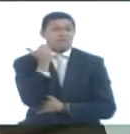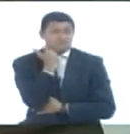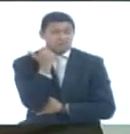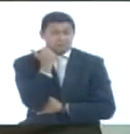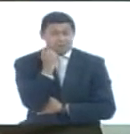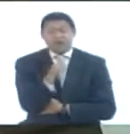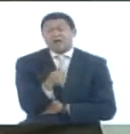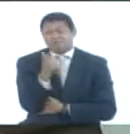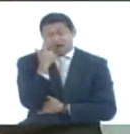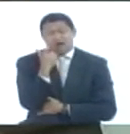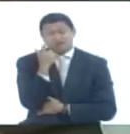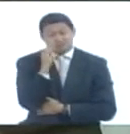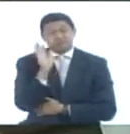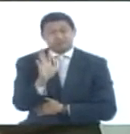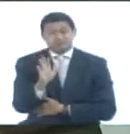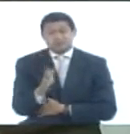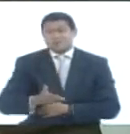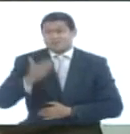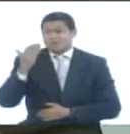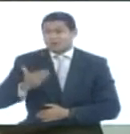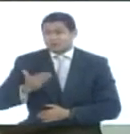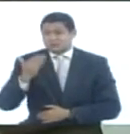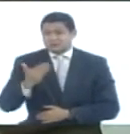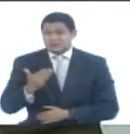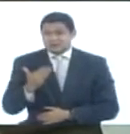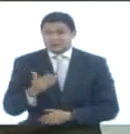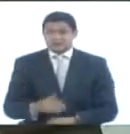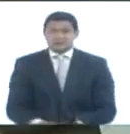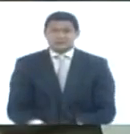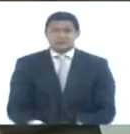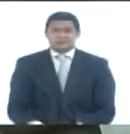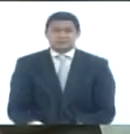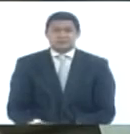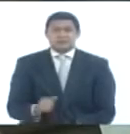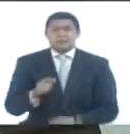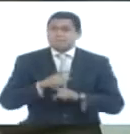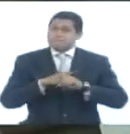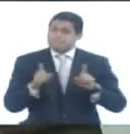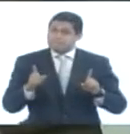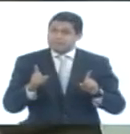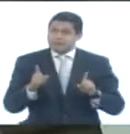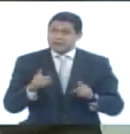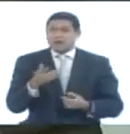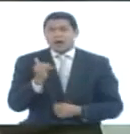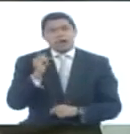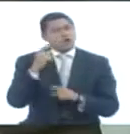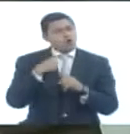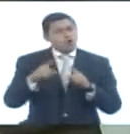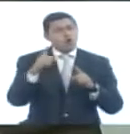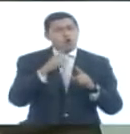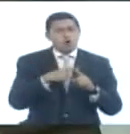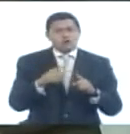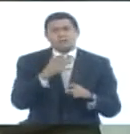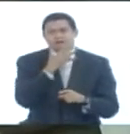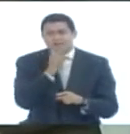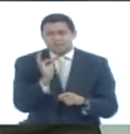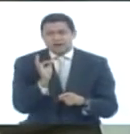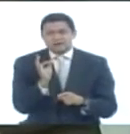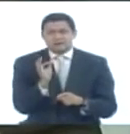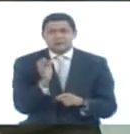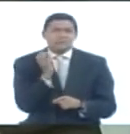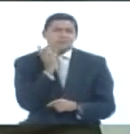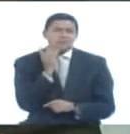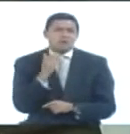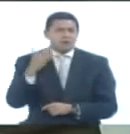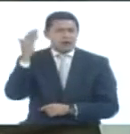más comunes y que tienen mayor importancia en lo que es la salud visual. Sin embargo, existen otras mucho más sencillas, como lo comentábamos